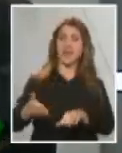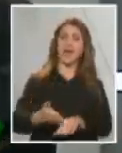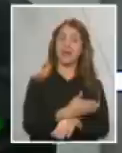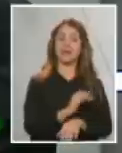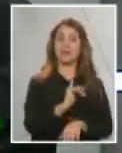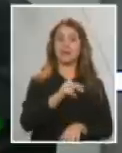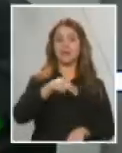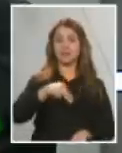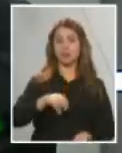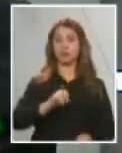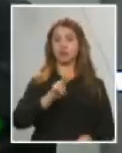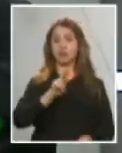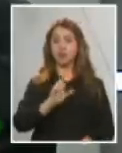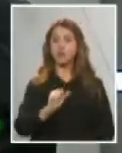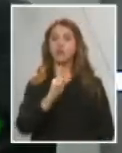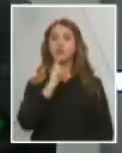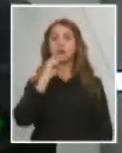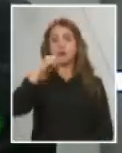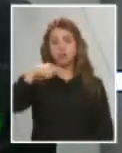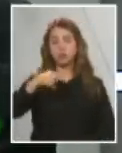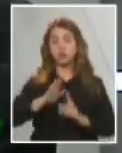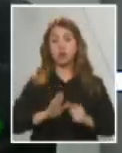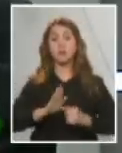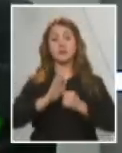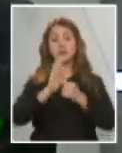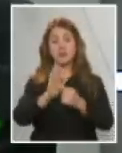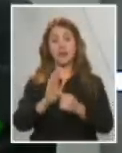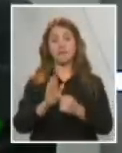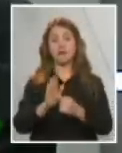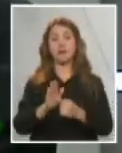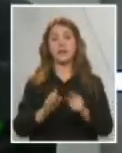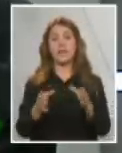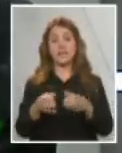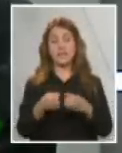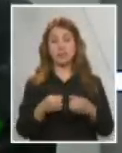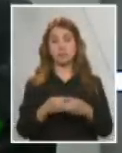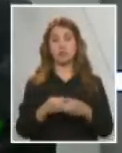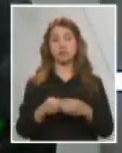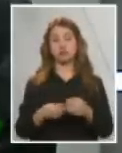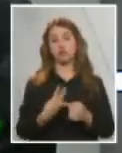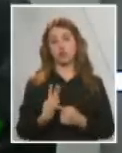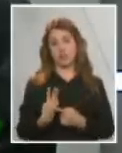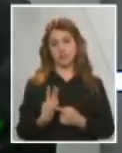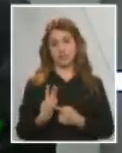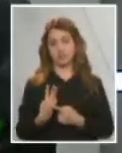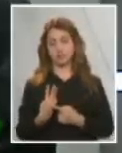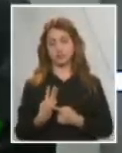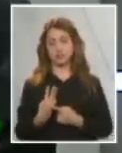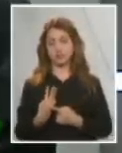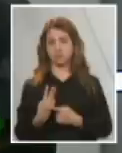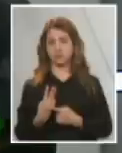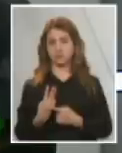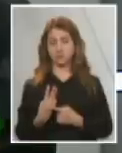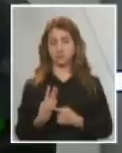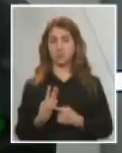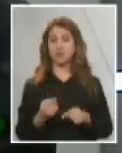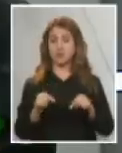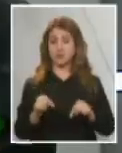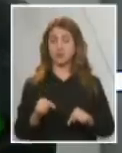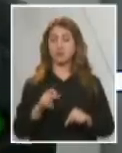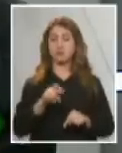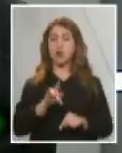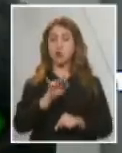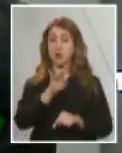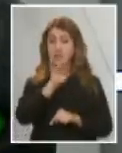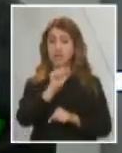Innovatón. Nos presentaron el resto del equipo, porque nosotros somos 3. Y en este caso Paulina